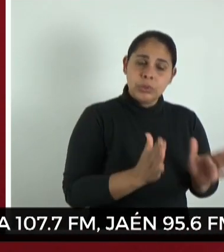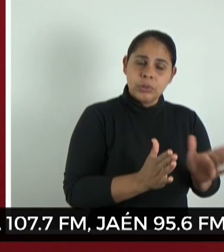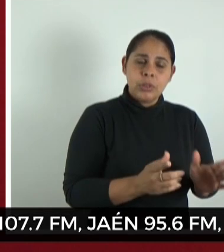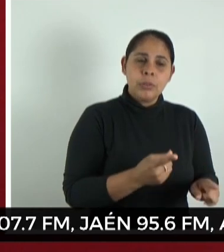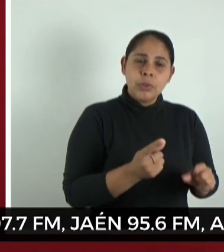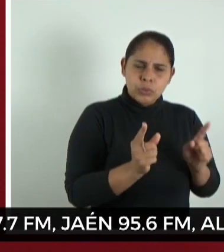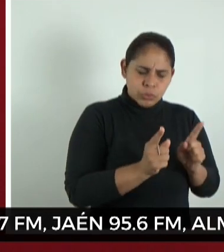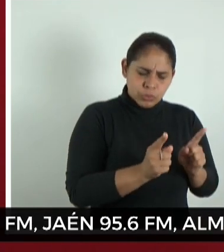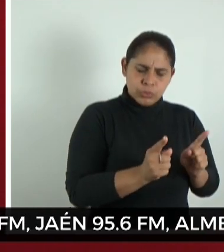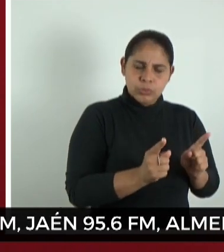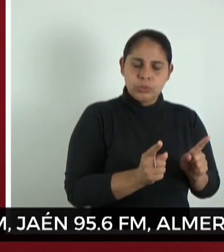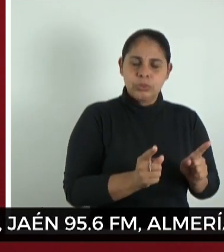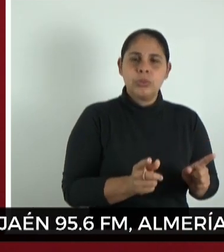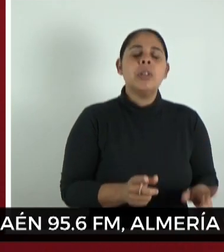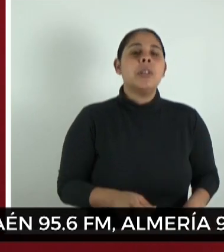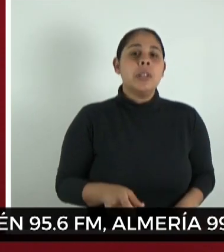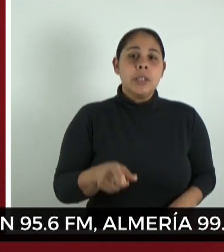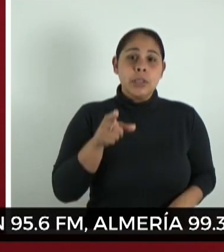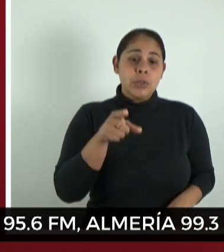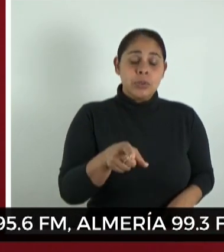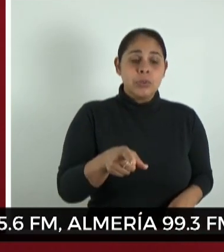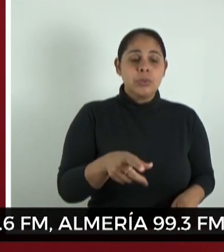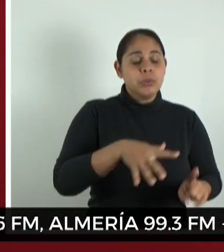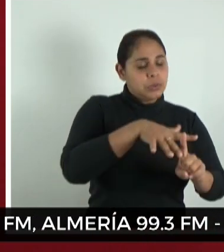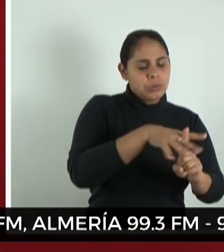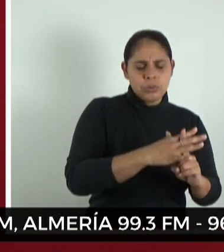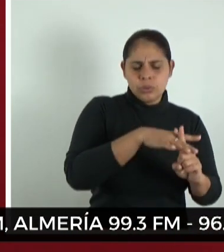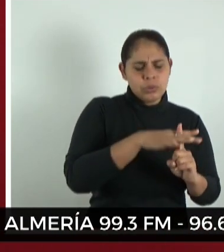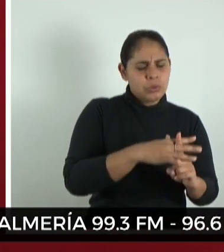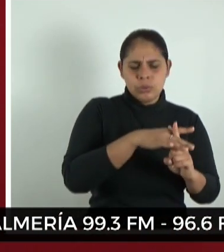Todo lo que nos está pasando, querido oyente, acuérdate, es temporal.